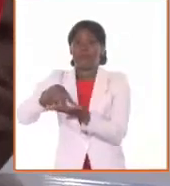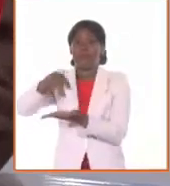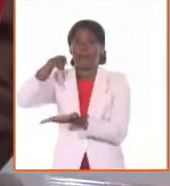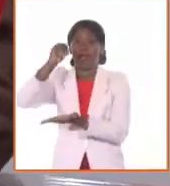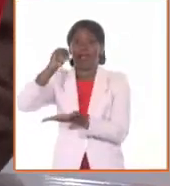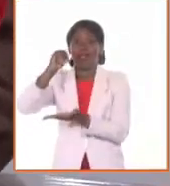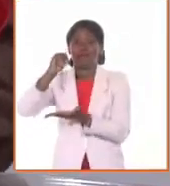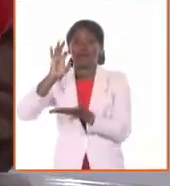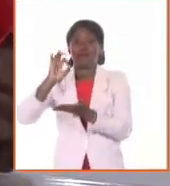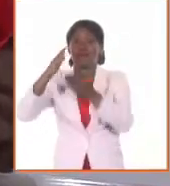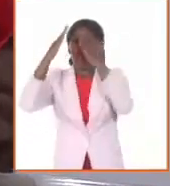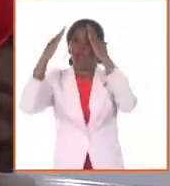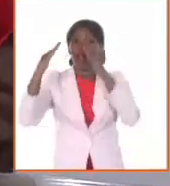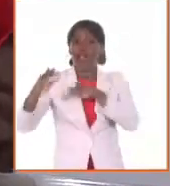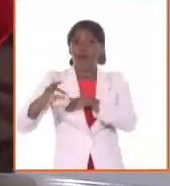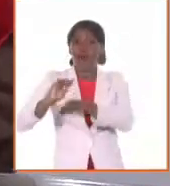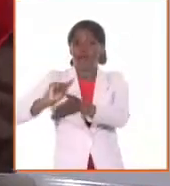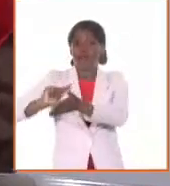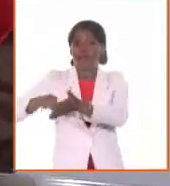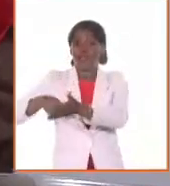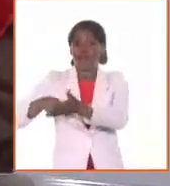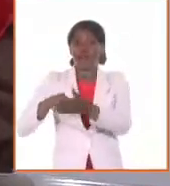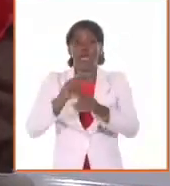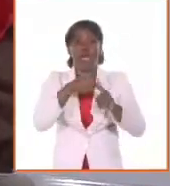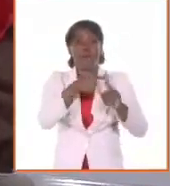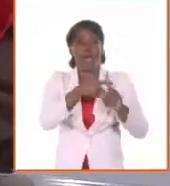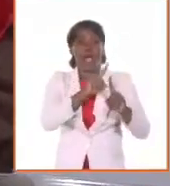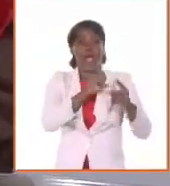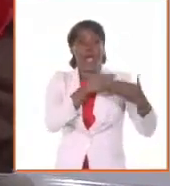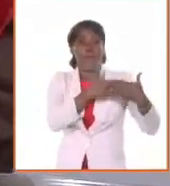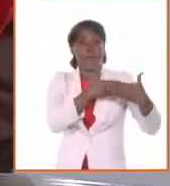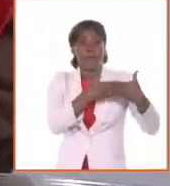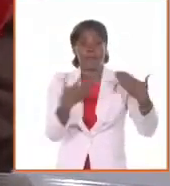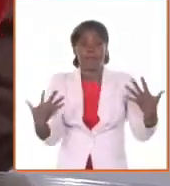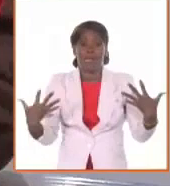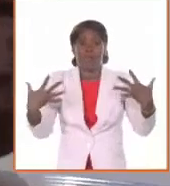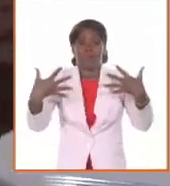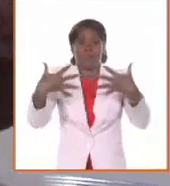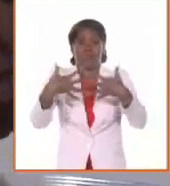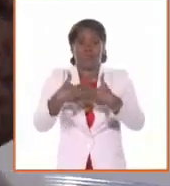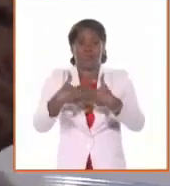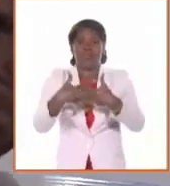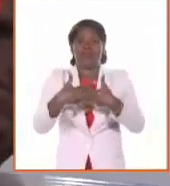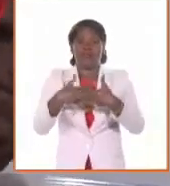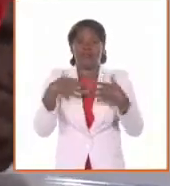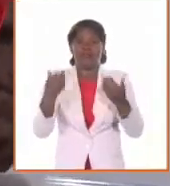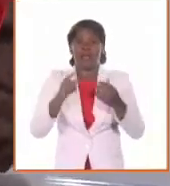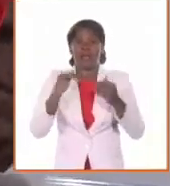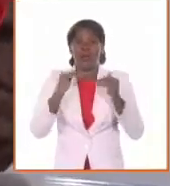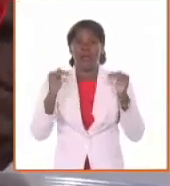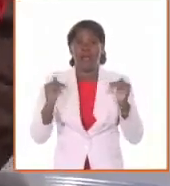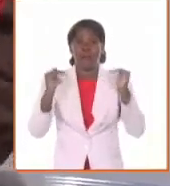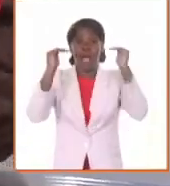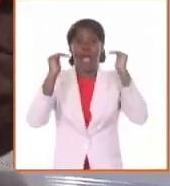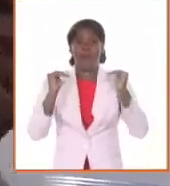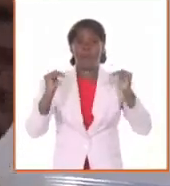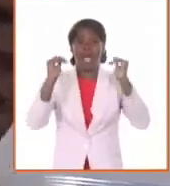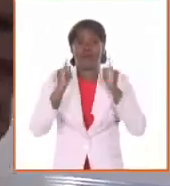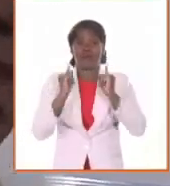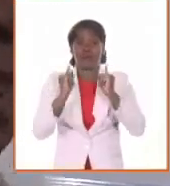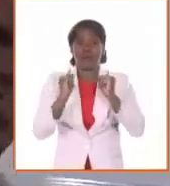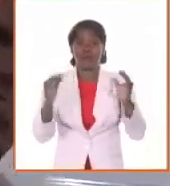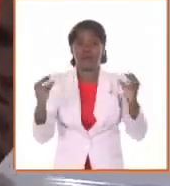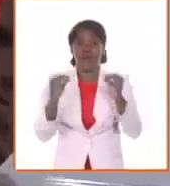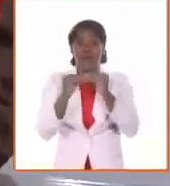utilicen los palacios estamos ahora en obras de reparación de los palacios es identificarlos un poco y